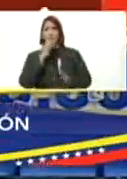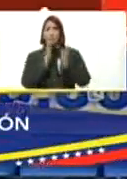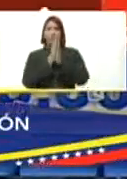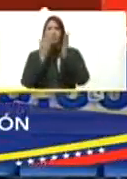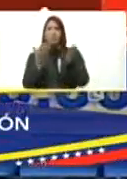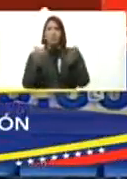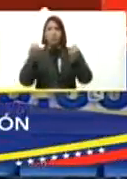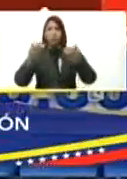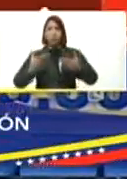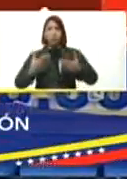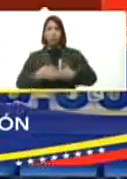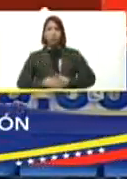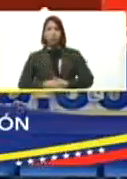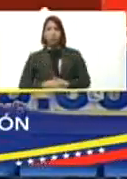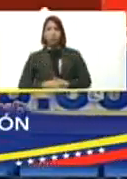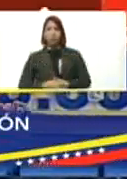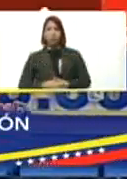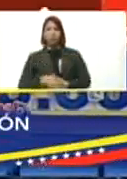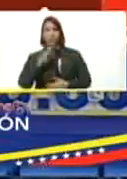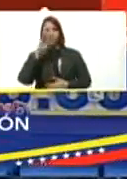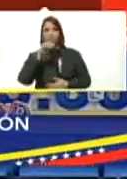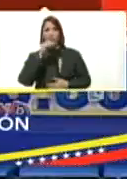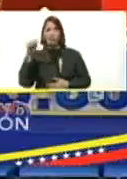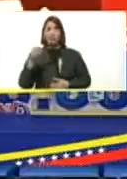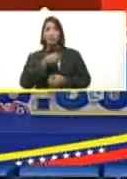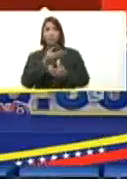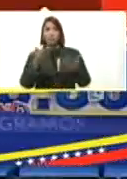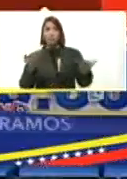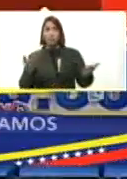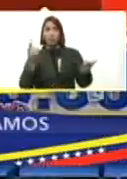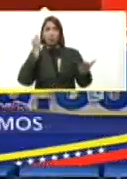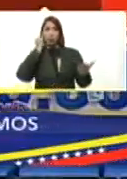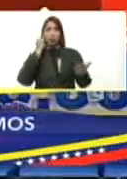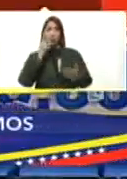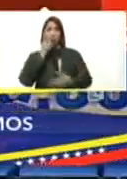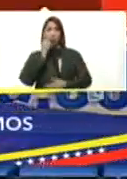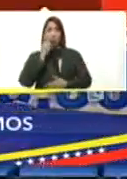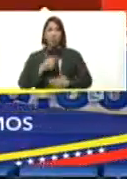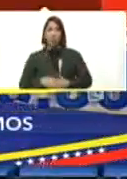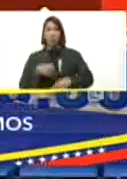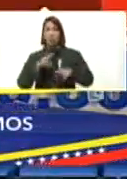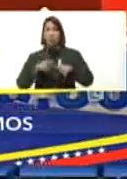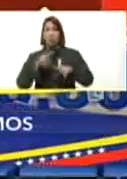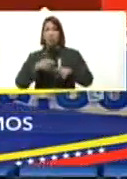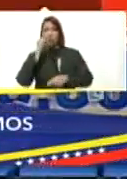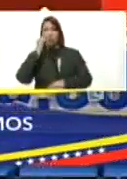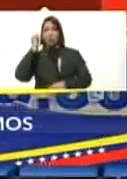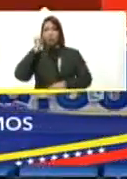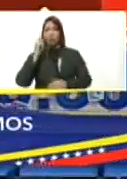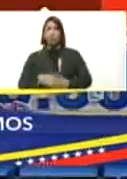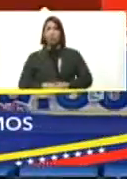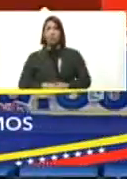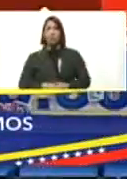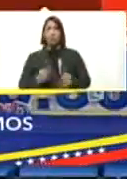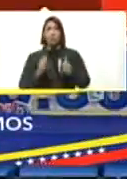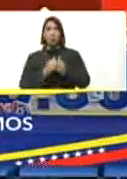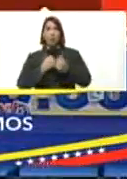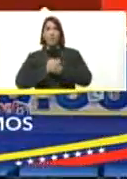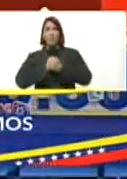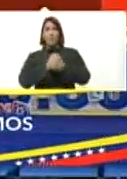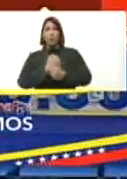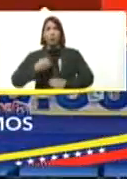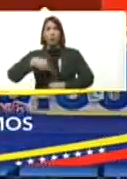regalado, las bendiciones de ustedes, mujeres, hombres, niños, niñas, y con el amor de